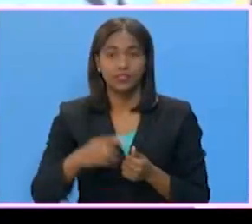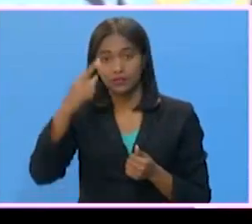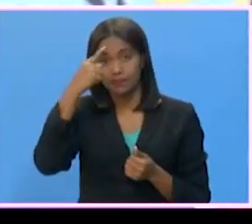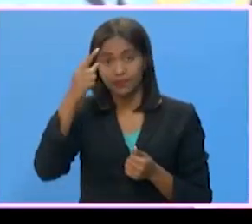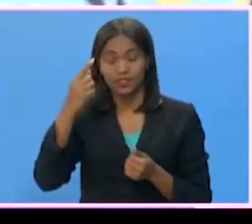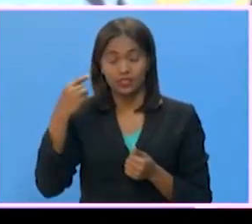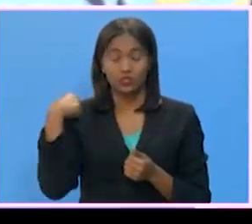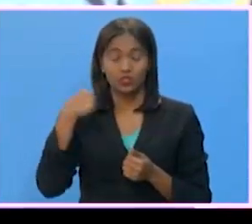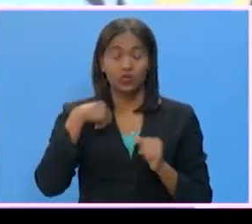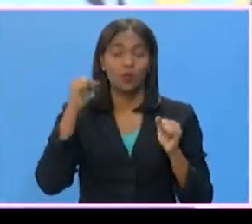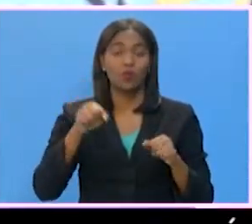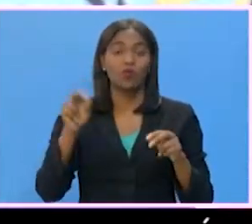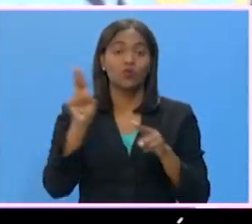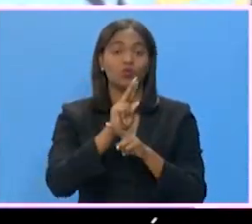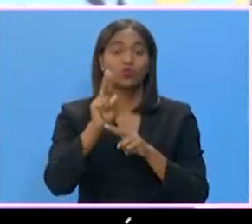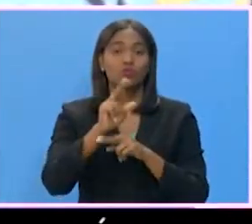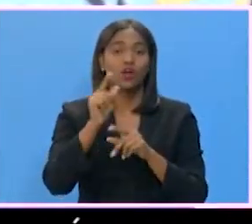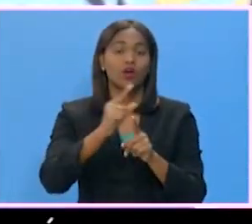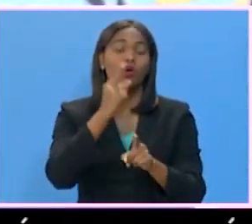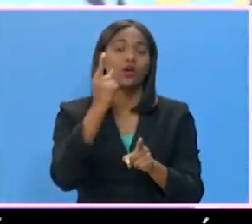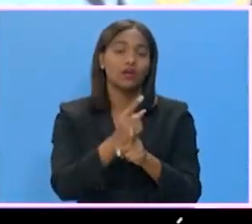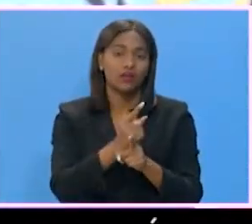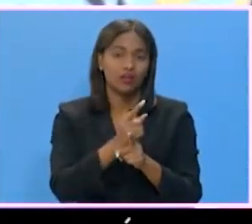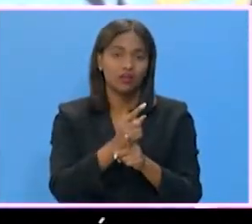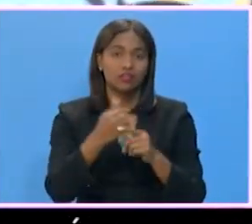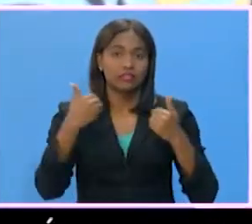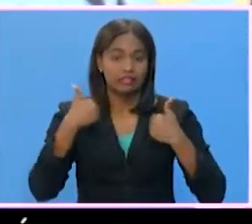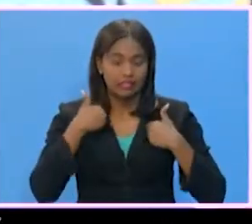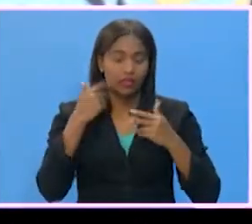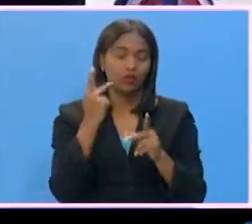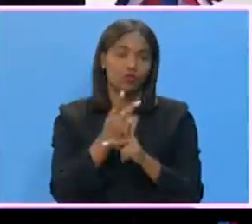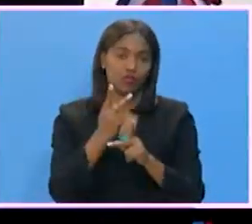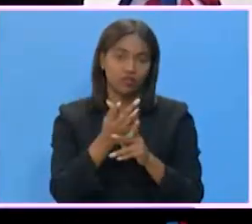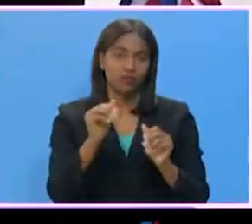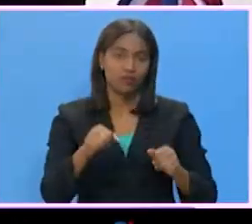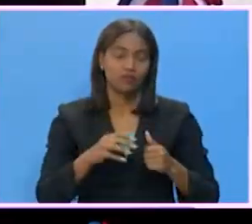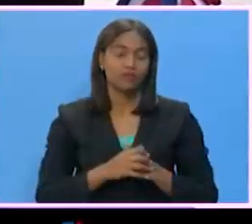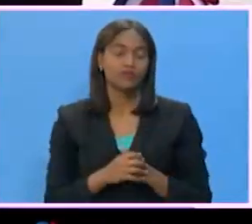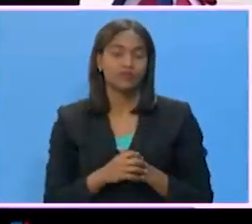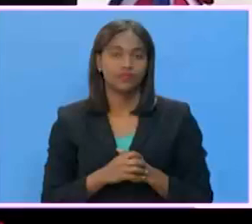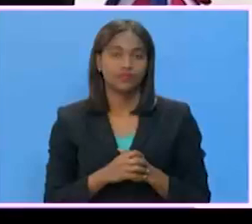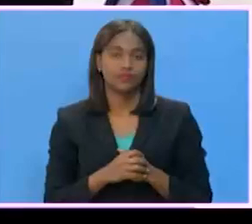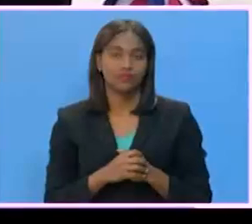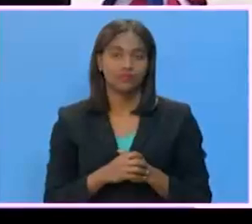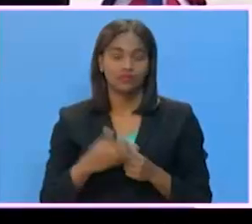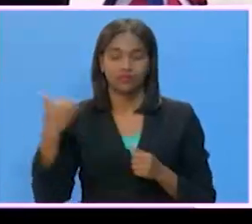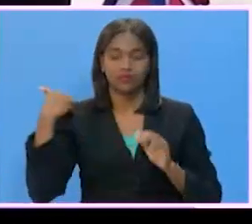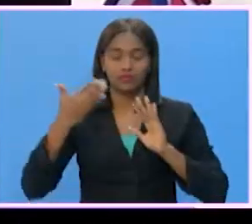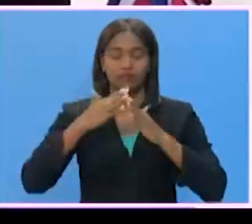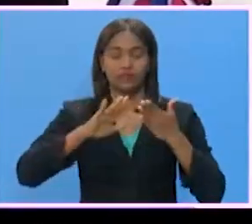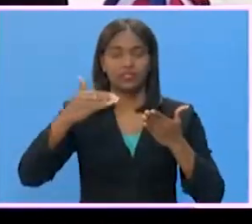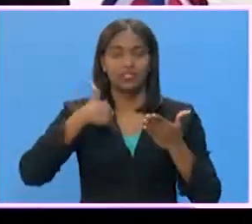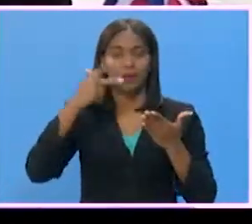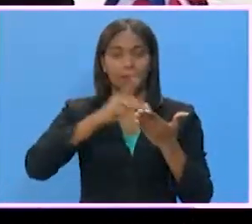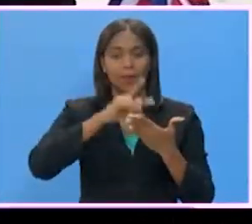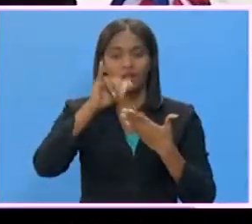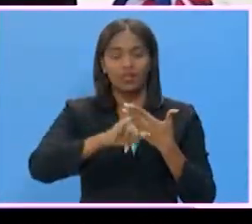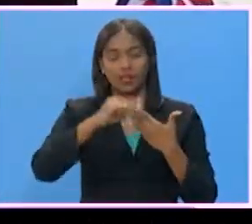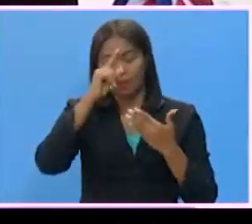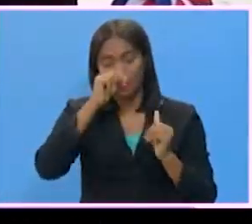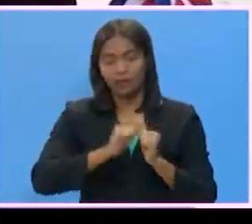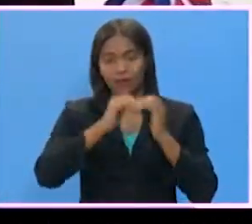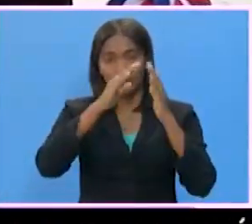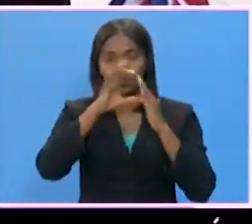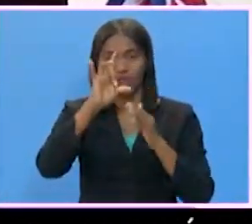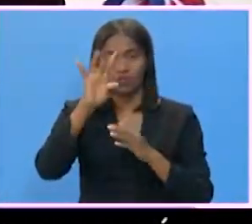lo usemos, los apropiemos, lo vivamos y lo cuidemos. La alcaldía tiene en proyecto remozar